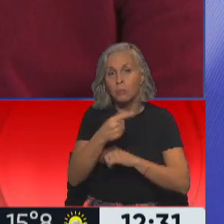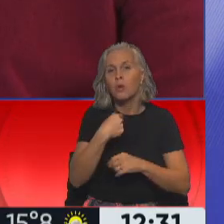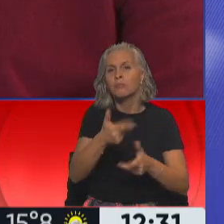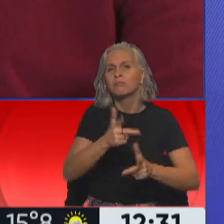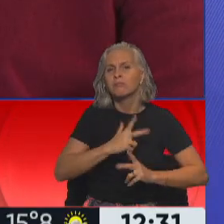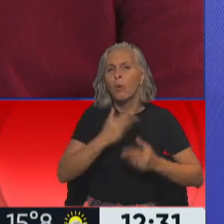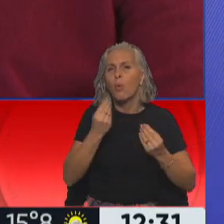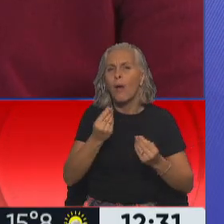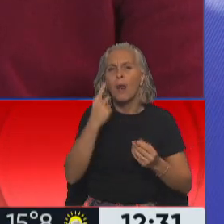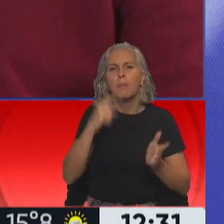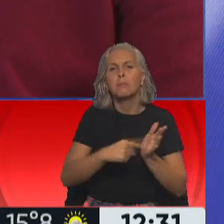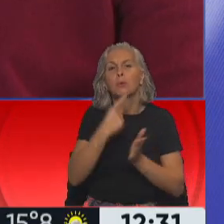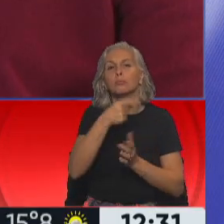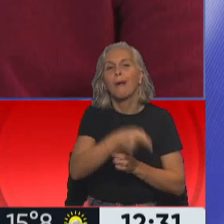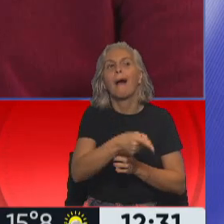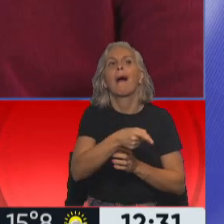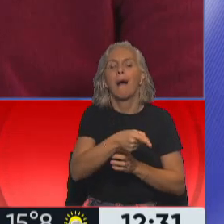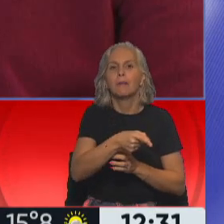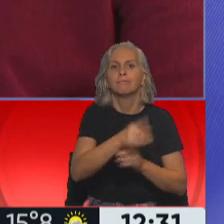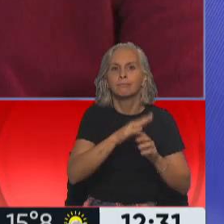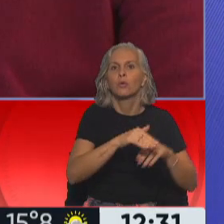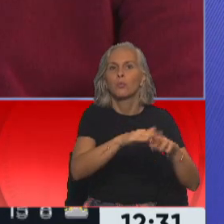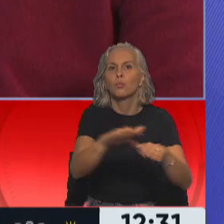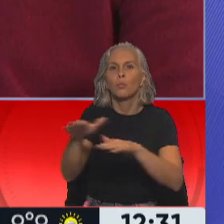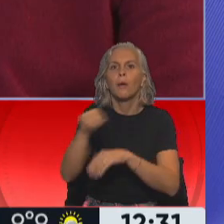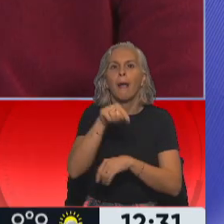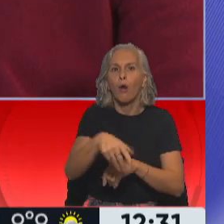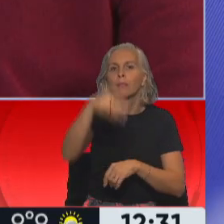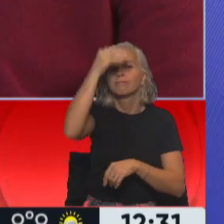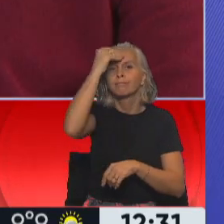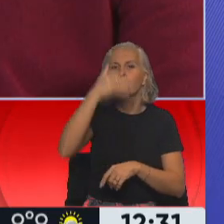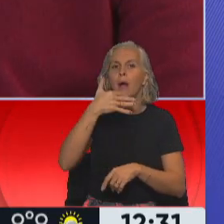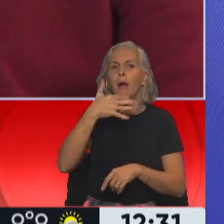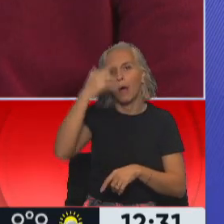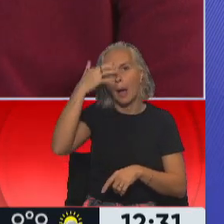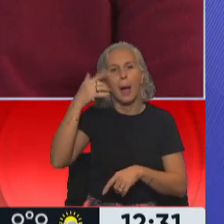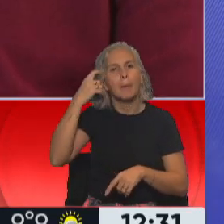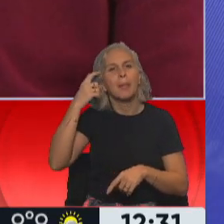puede llegar a decir como para que uno lo tome y poder aprender de esto en definitiva, ¿no?